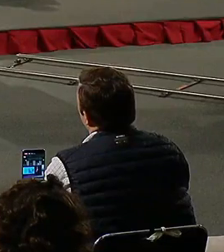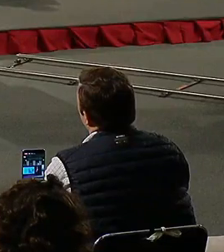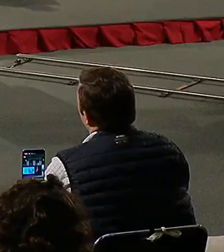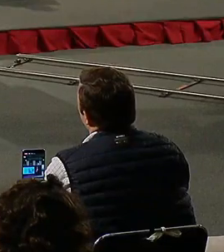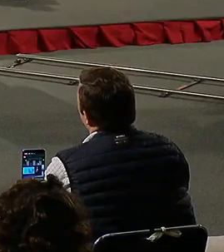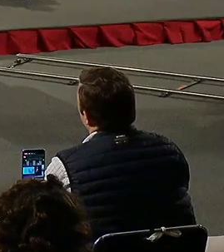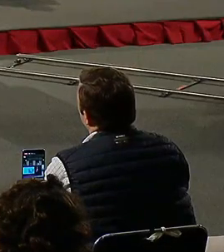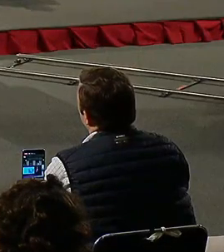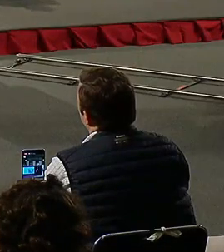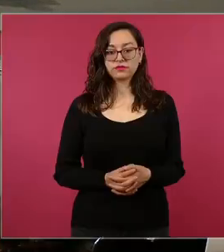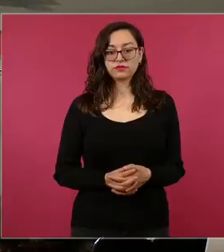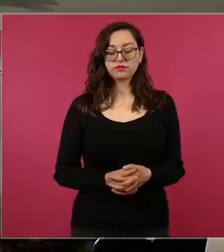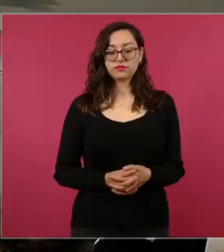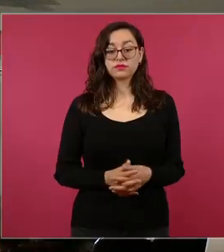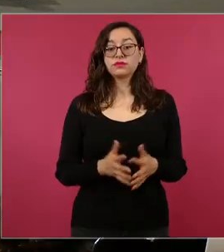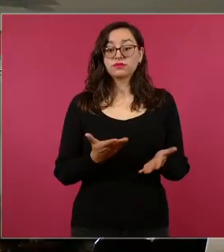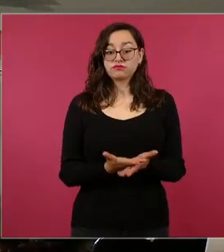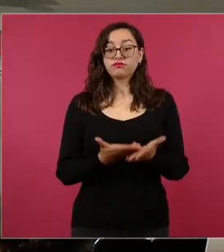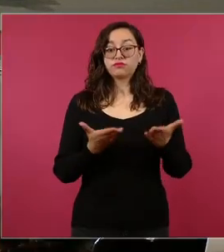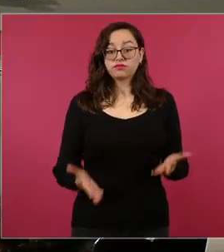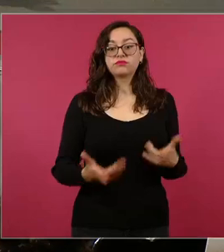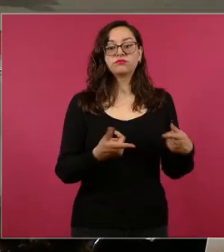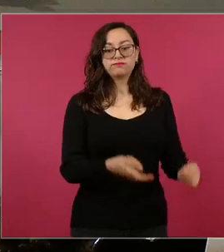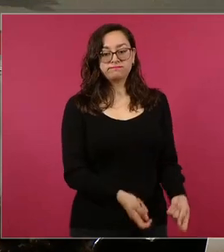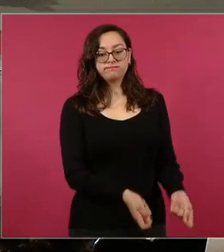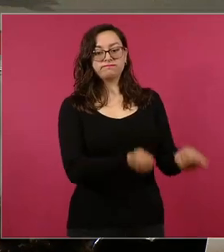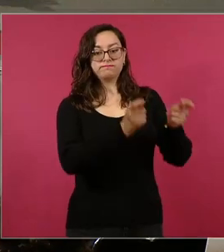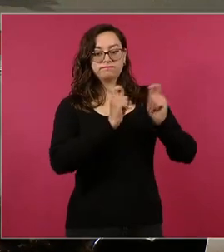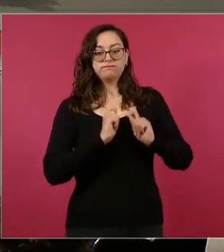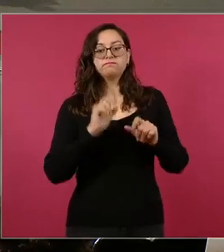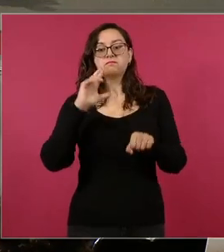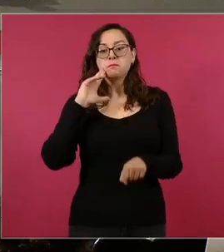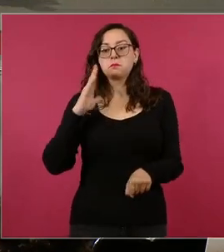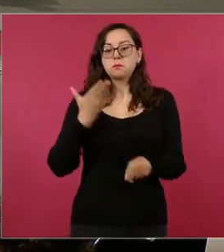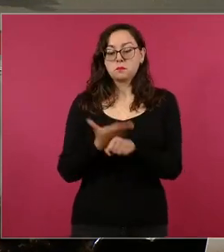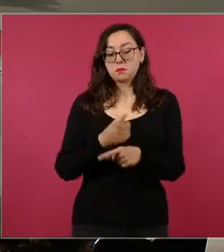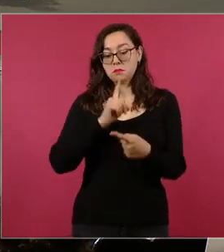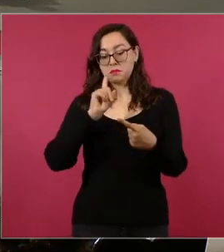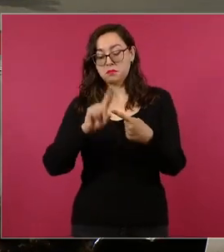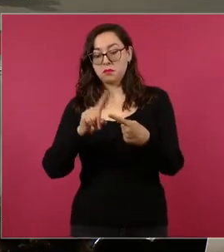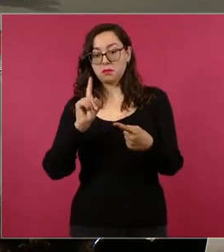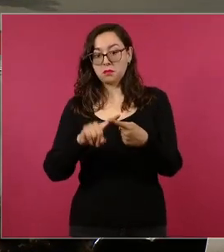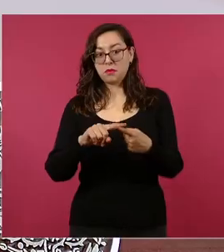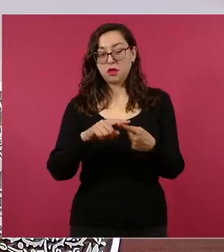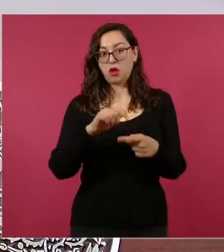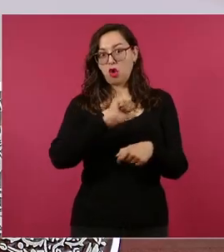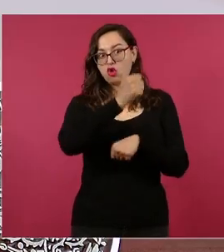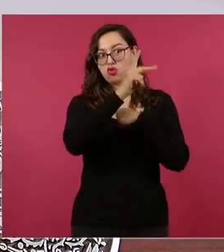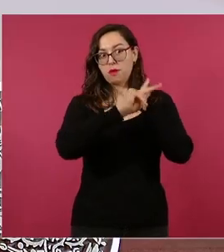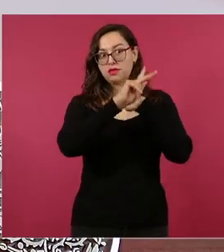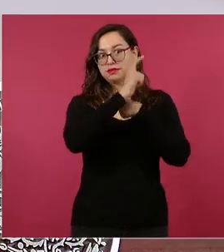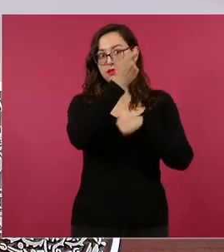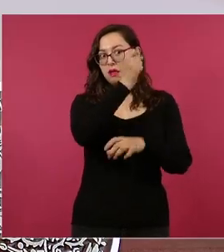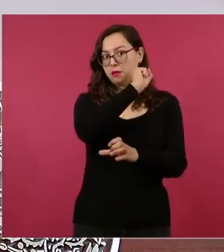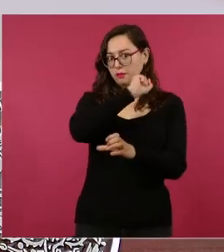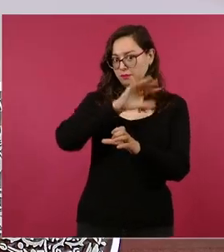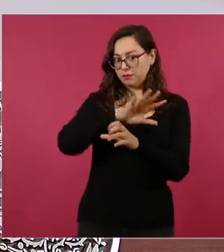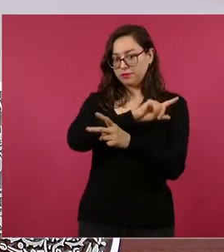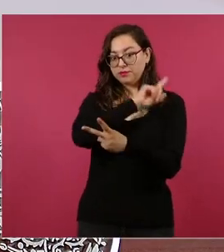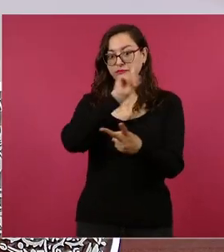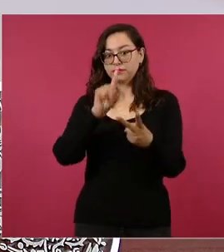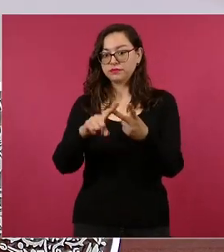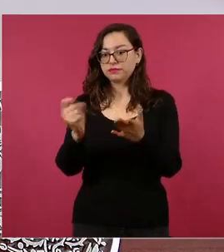remesas, conjuntar los créditos y promover el ahorro popular. Y como es de su conocimiento también, en septiembre